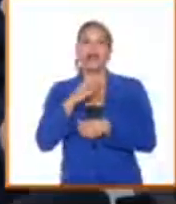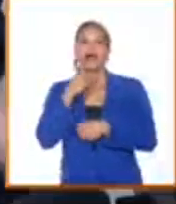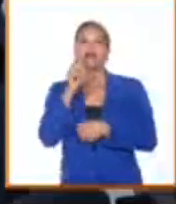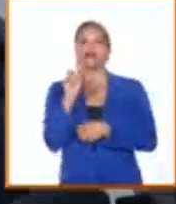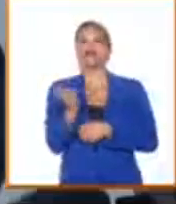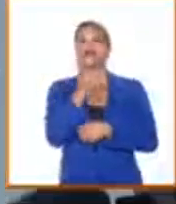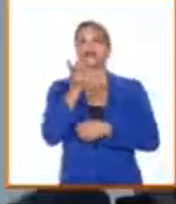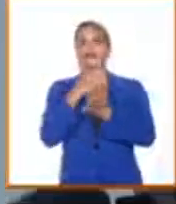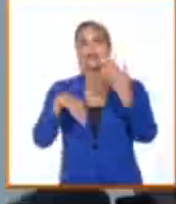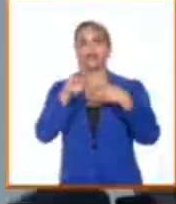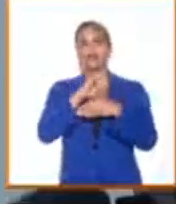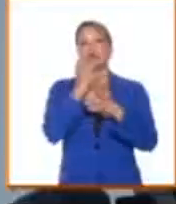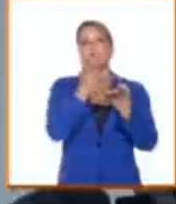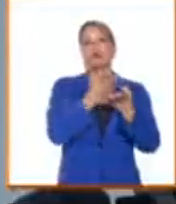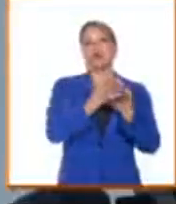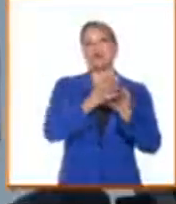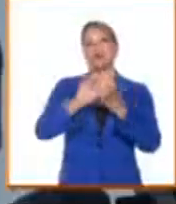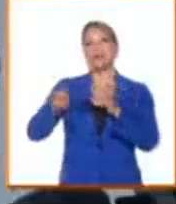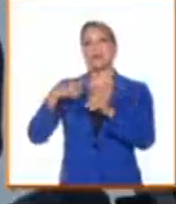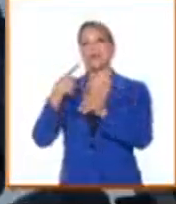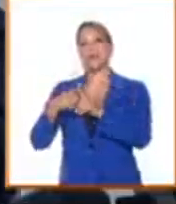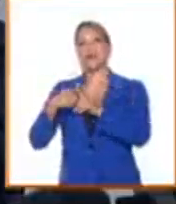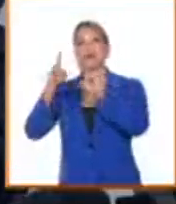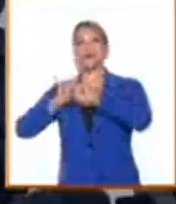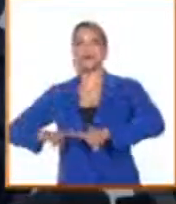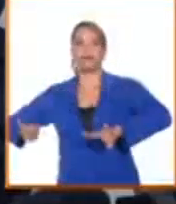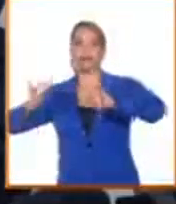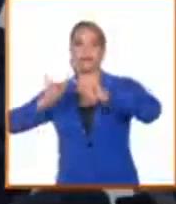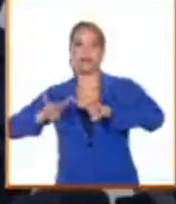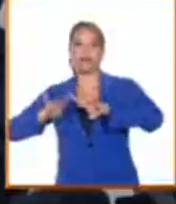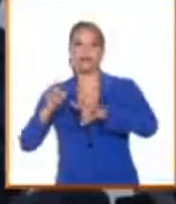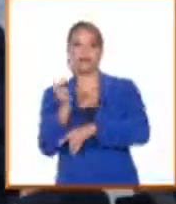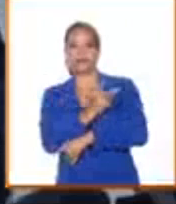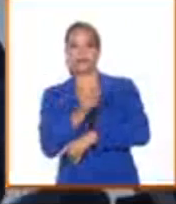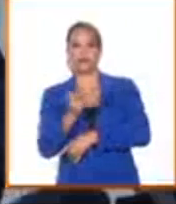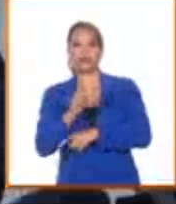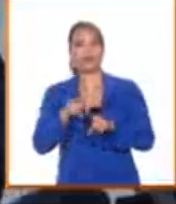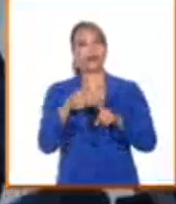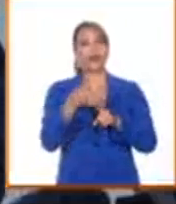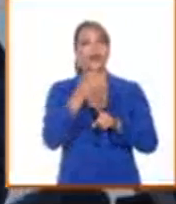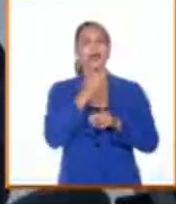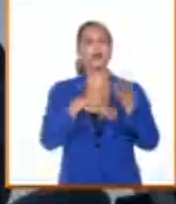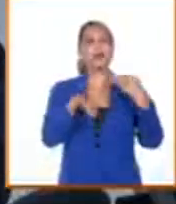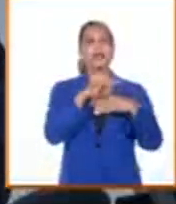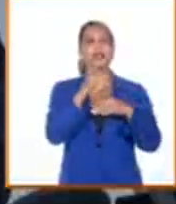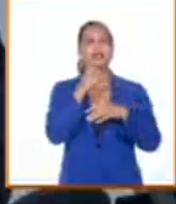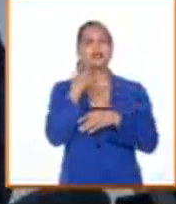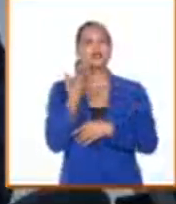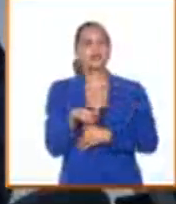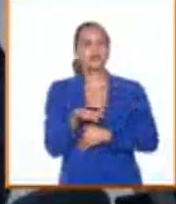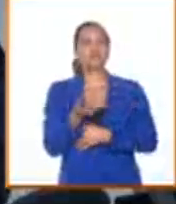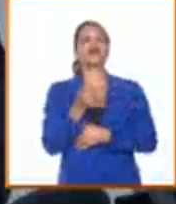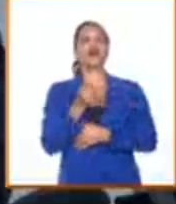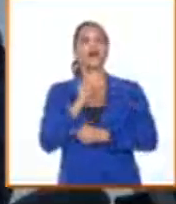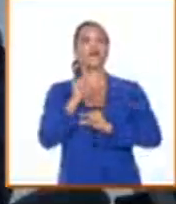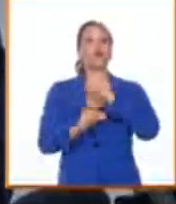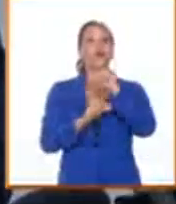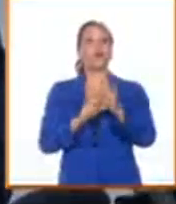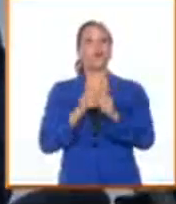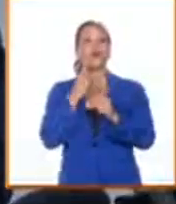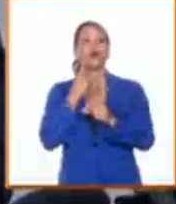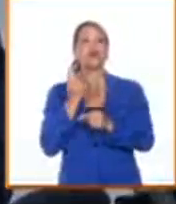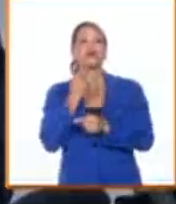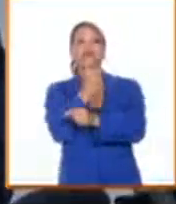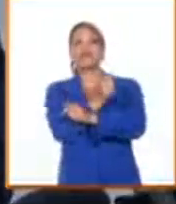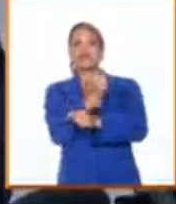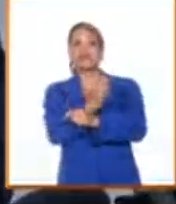de Educación y el Ministerio de Educación Superior. ¿Por qué el Ministerio de Educación? Porque hay que ir generando una cultura comunicacional